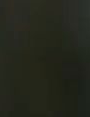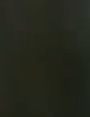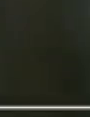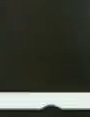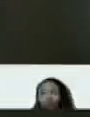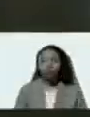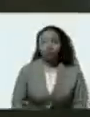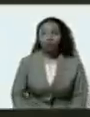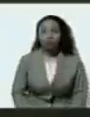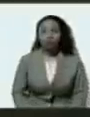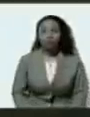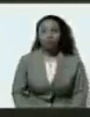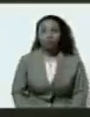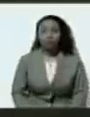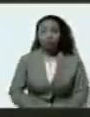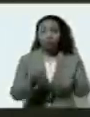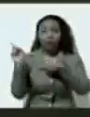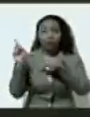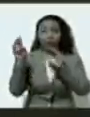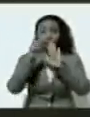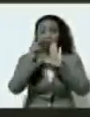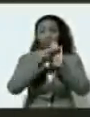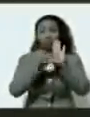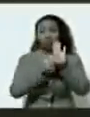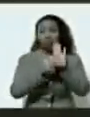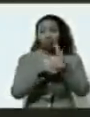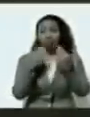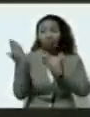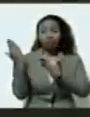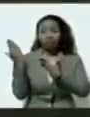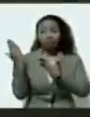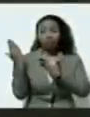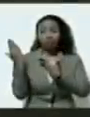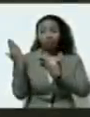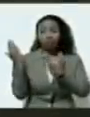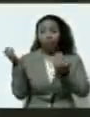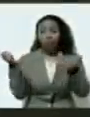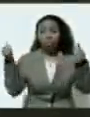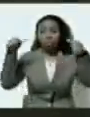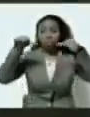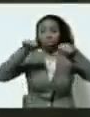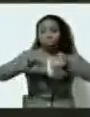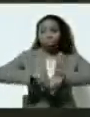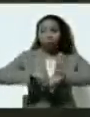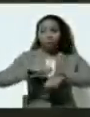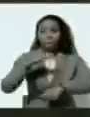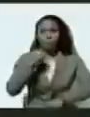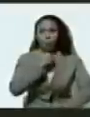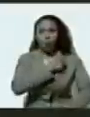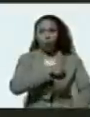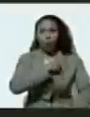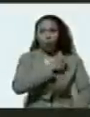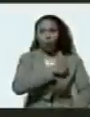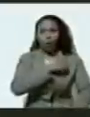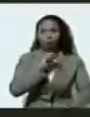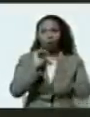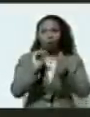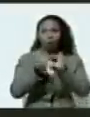Ese es el nivel de degradación moral,